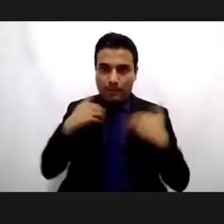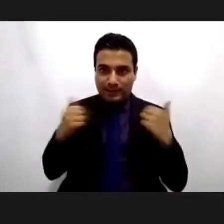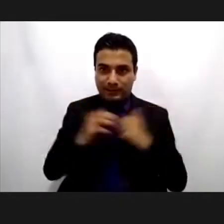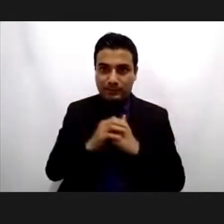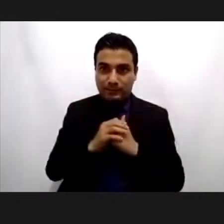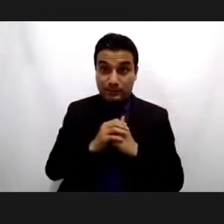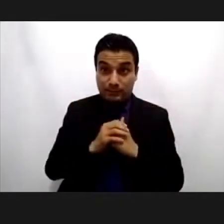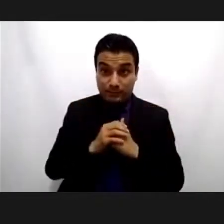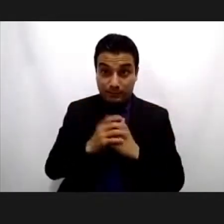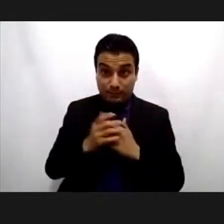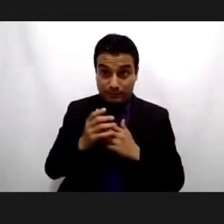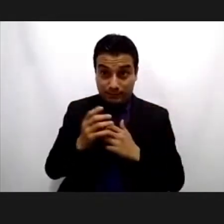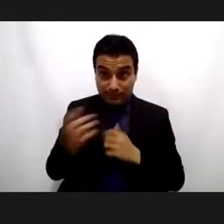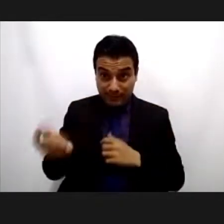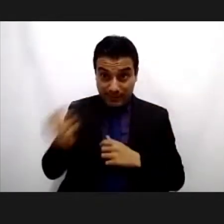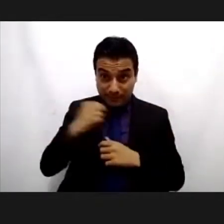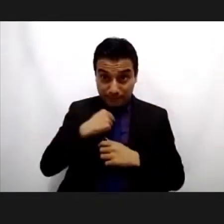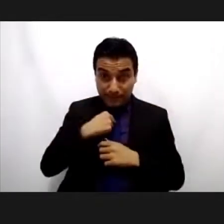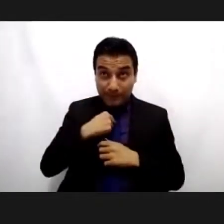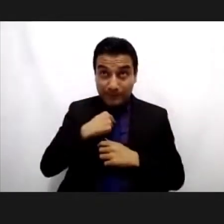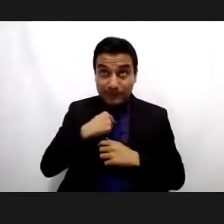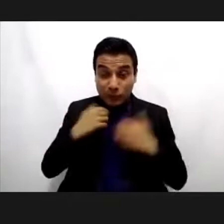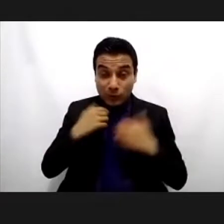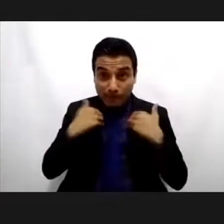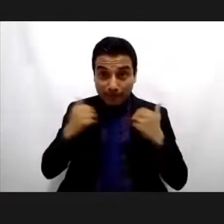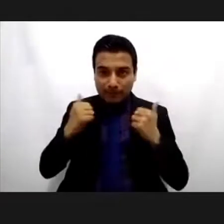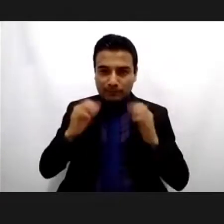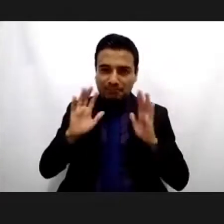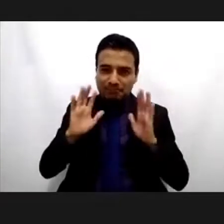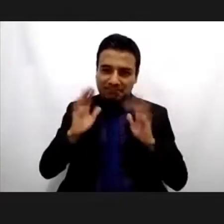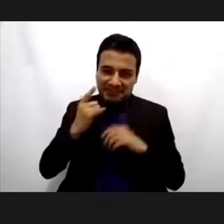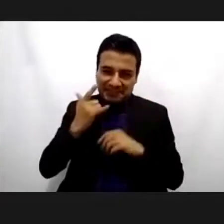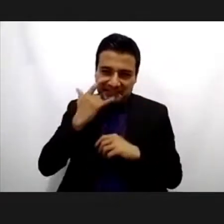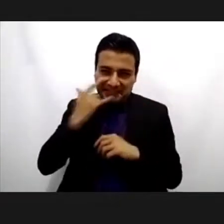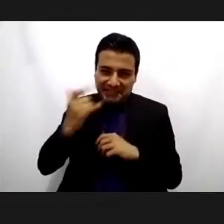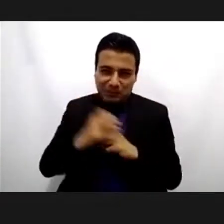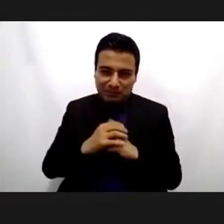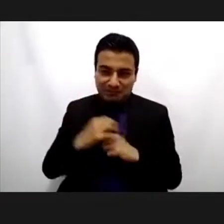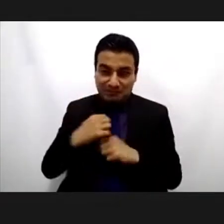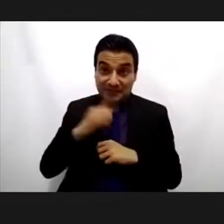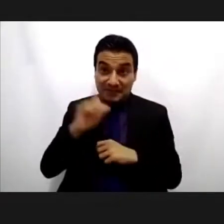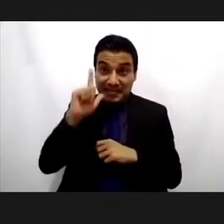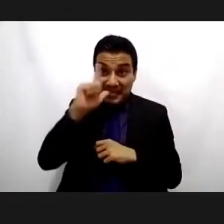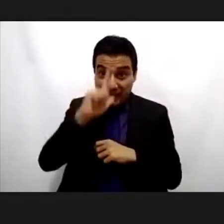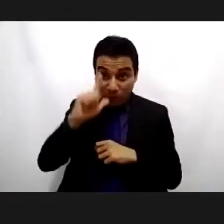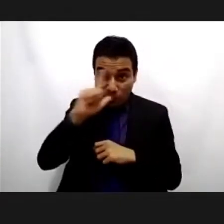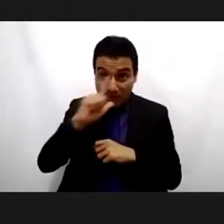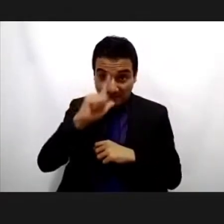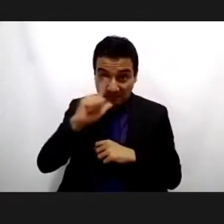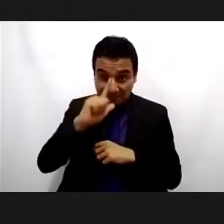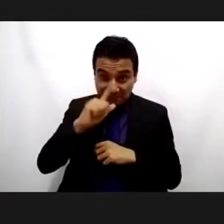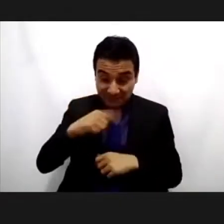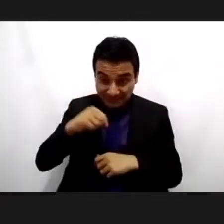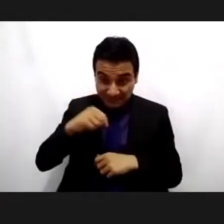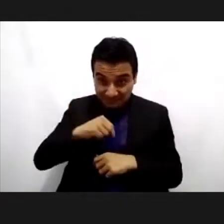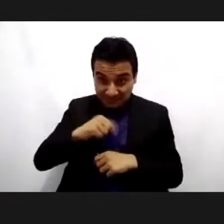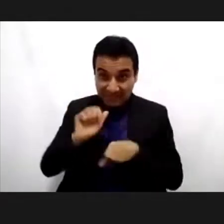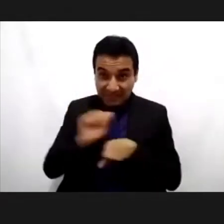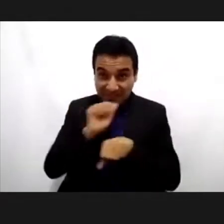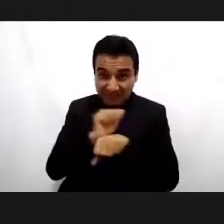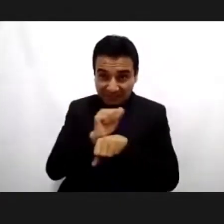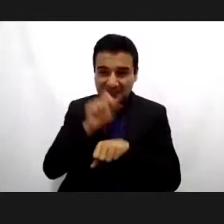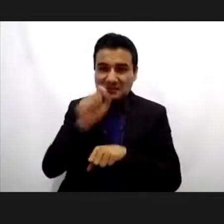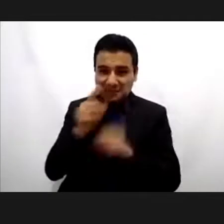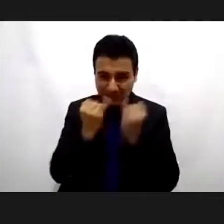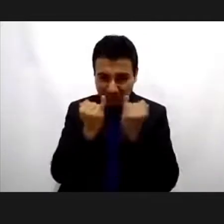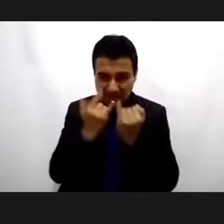entendido, te diría que es raro, porque este lenguaje también es raro en Argentina. Las nuevas generaciones han quedado muy afuera